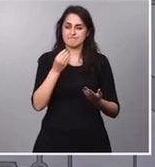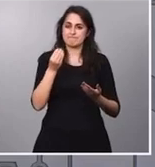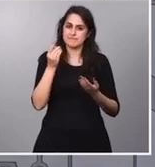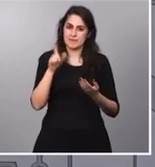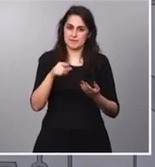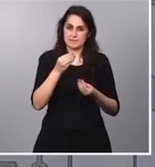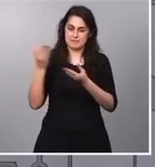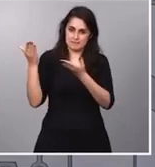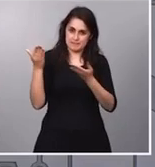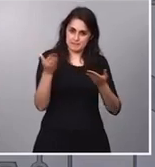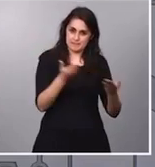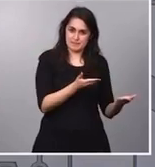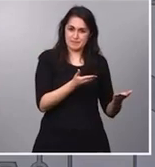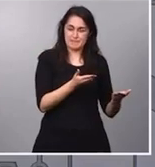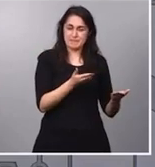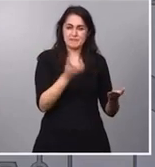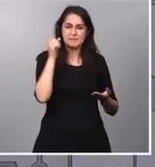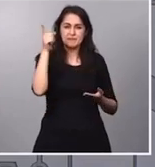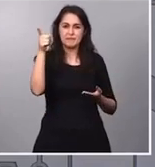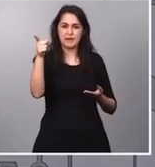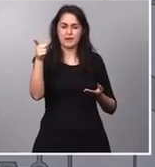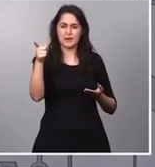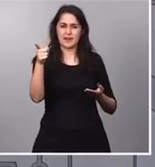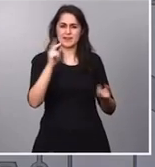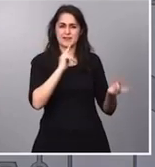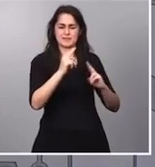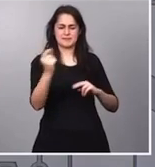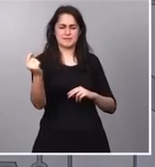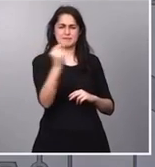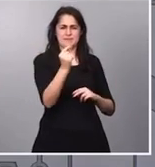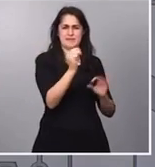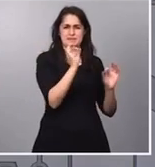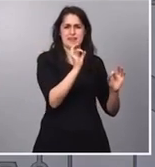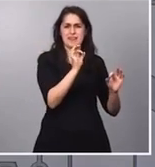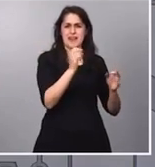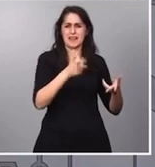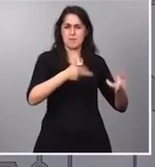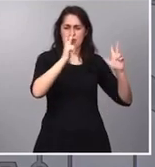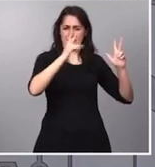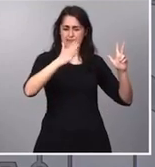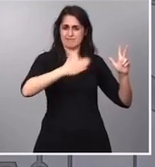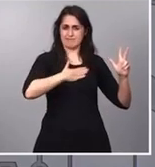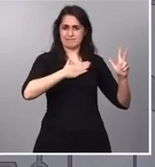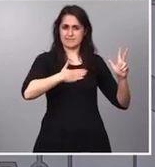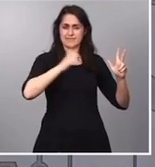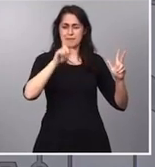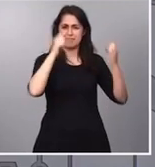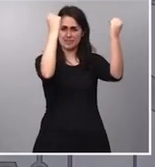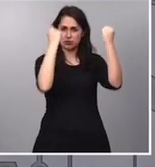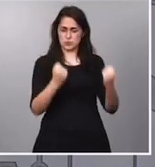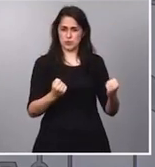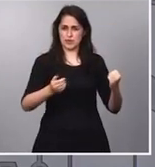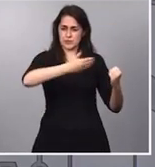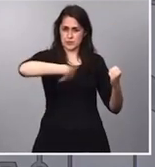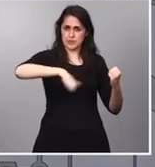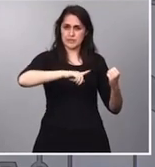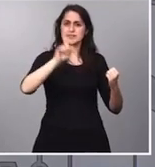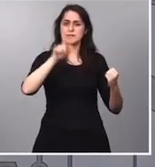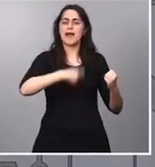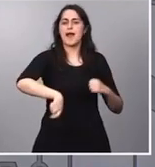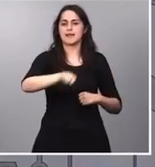respondido con un ataque frontal a nuestra democracia a nuestras instituciones y a